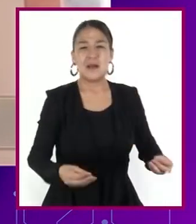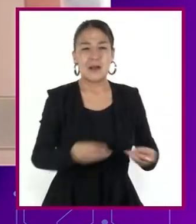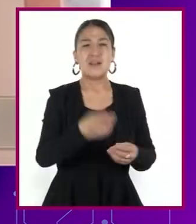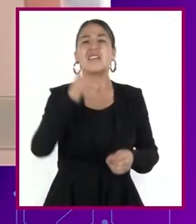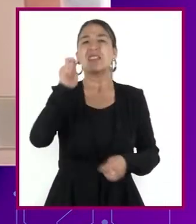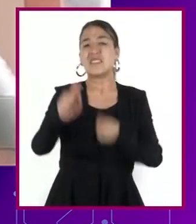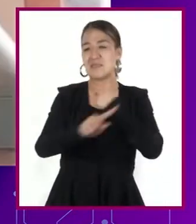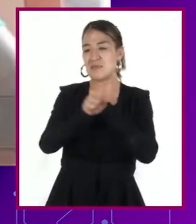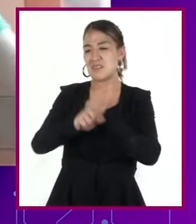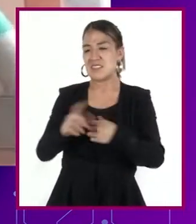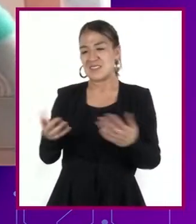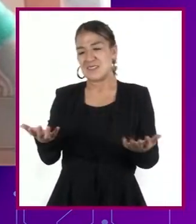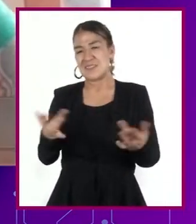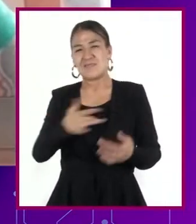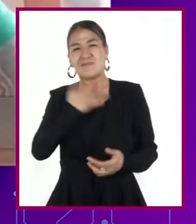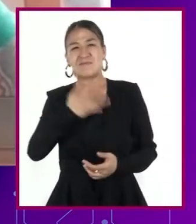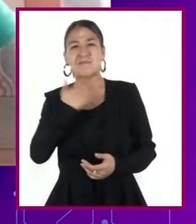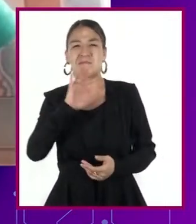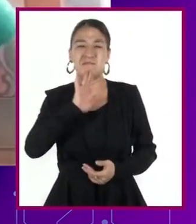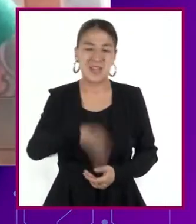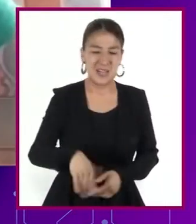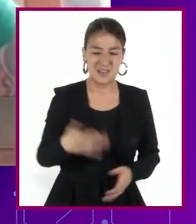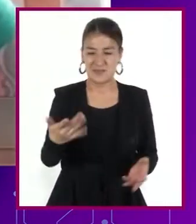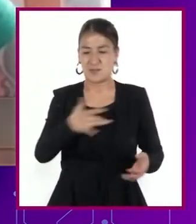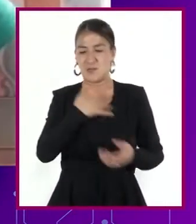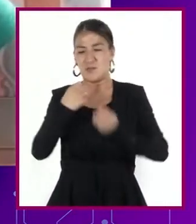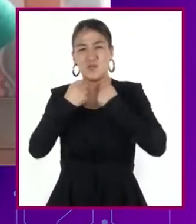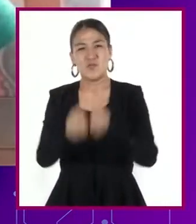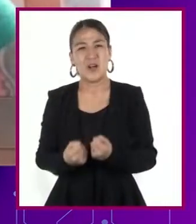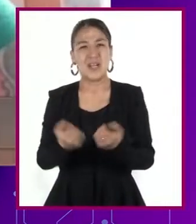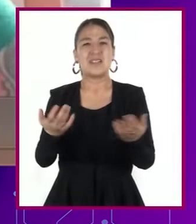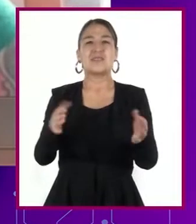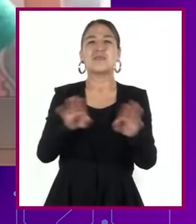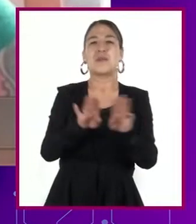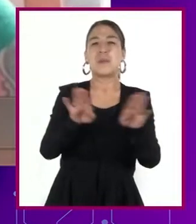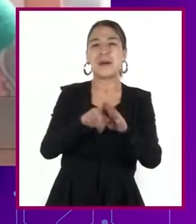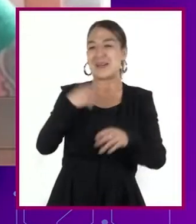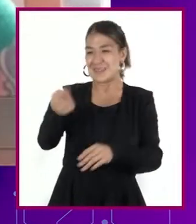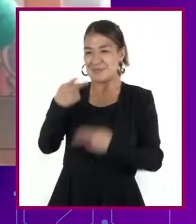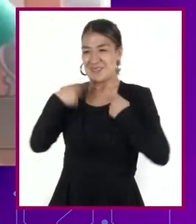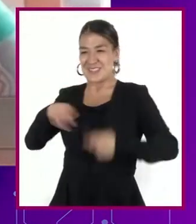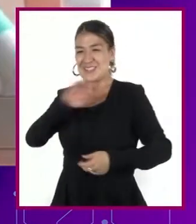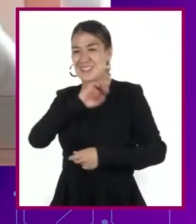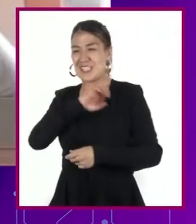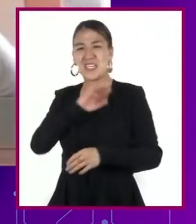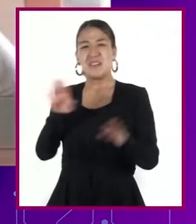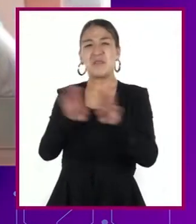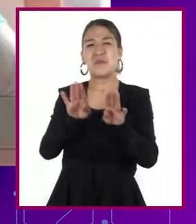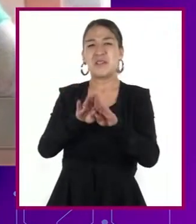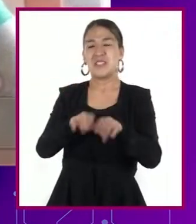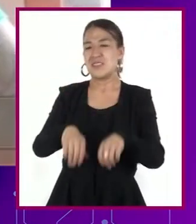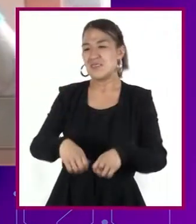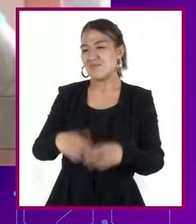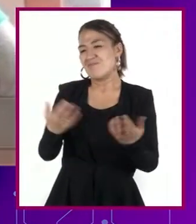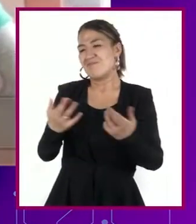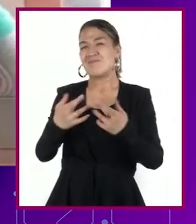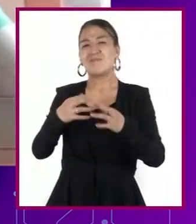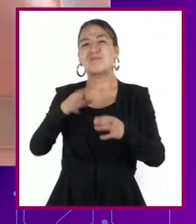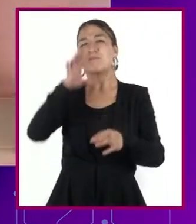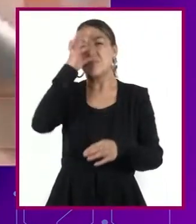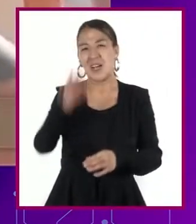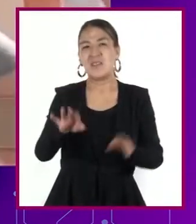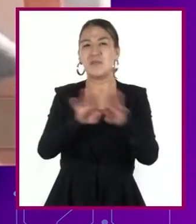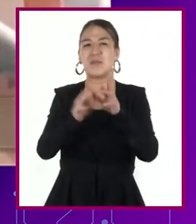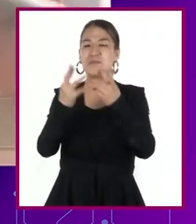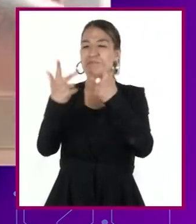boca, nos hace pasar emociones fuertes, rupturas con personas a las que queríamos, y entonces el conflicto es